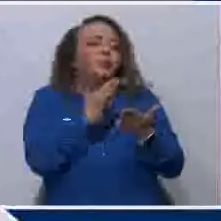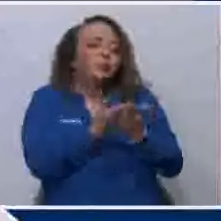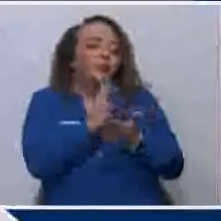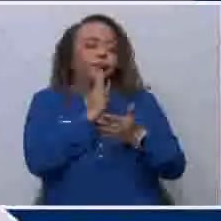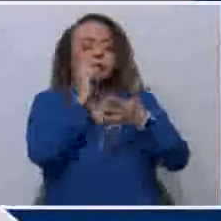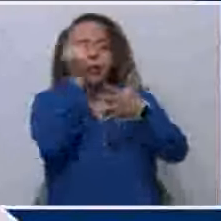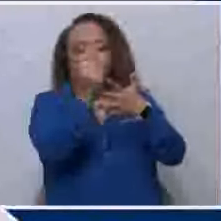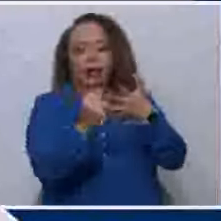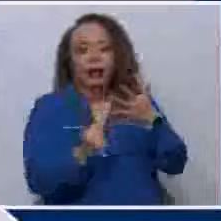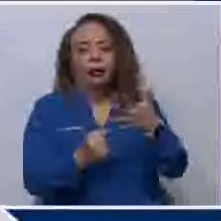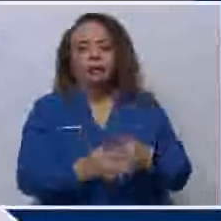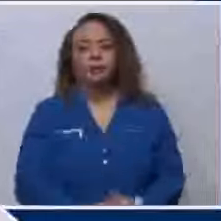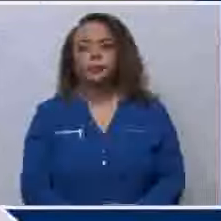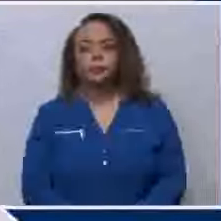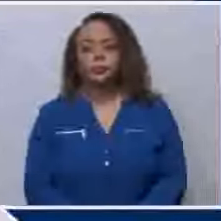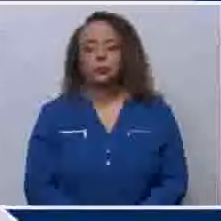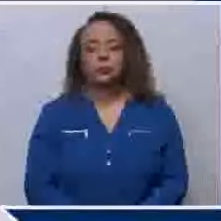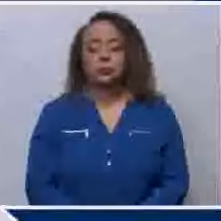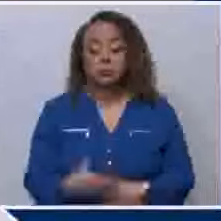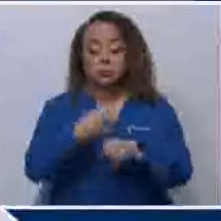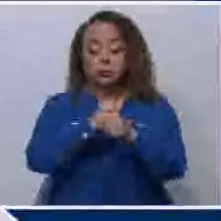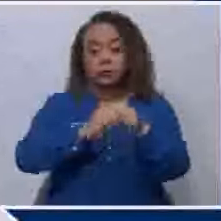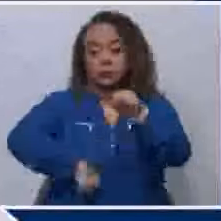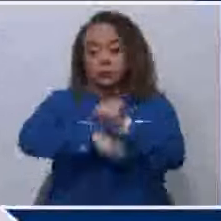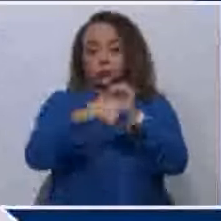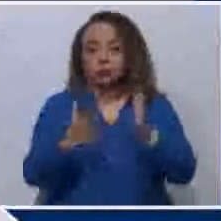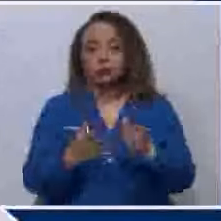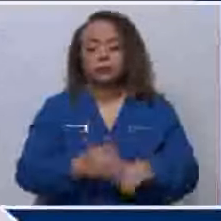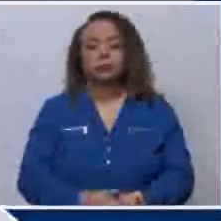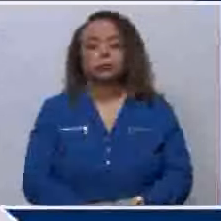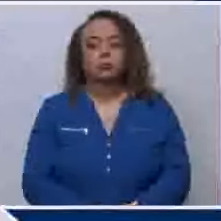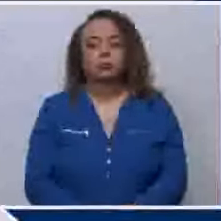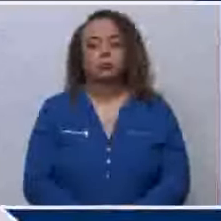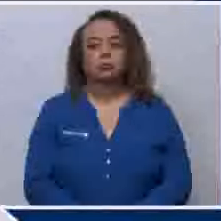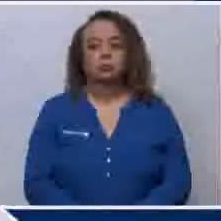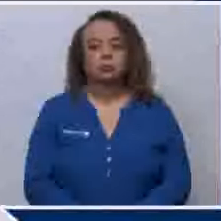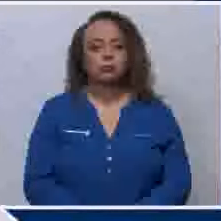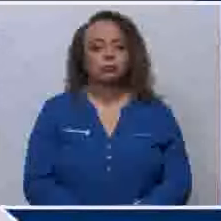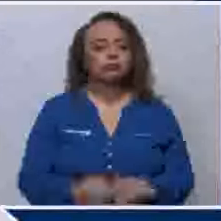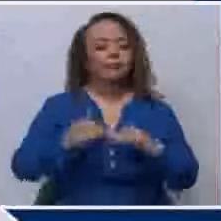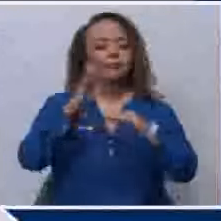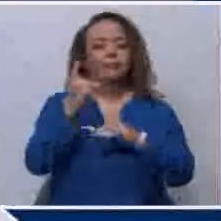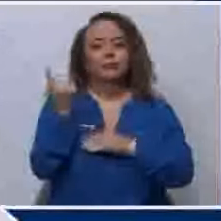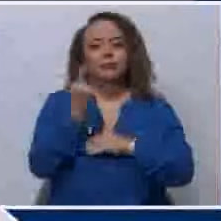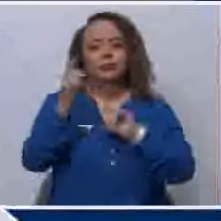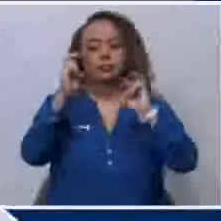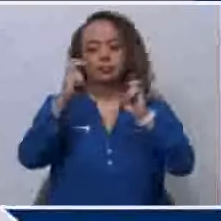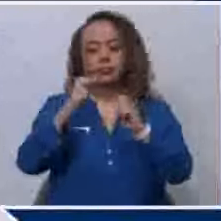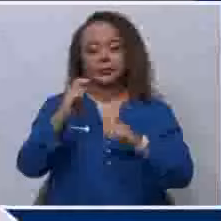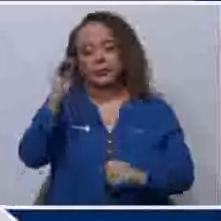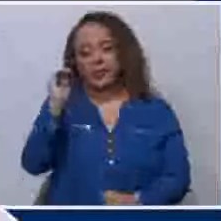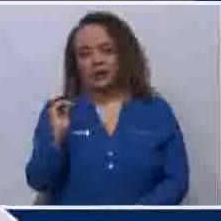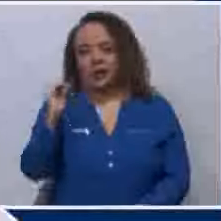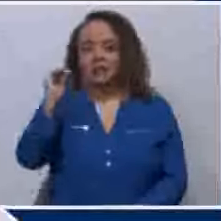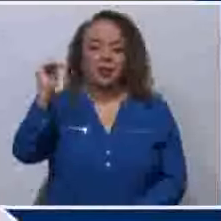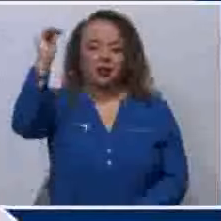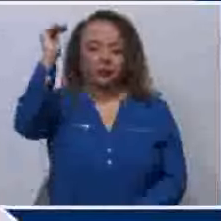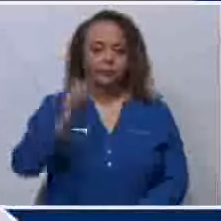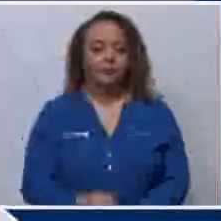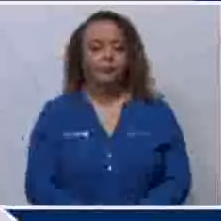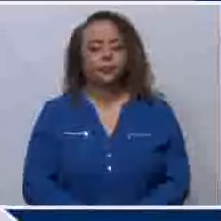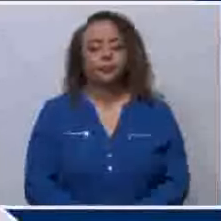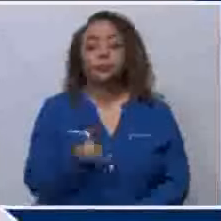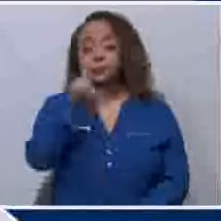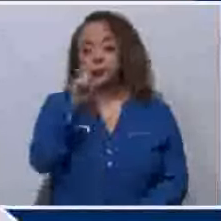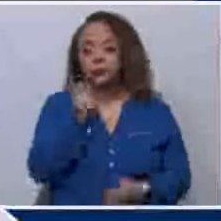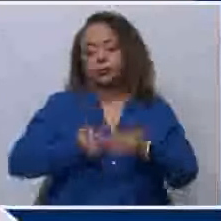un montón de cuestiones integrales que hacen al futbolista, que trascienden la cuestión del tamaño. Ahora bien, haciendo un diagnóstico